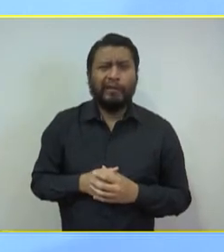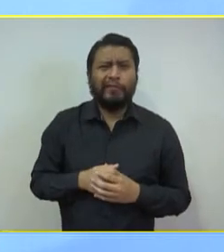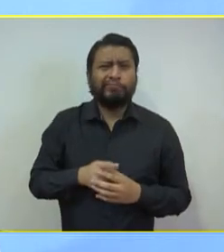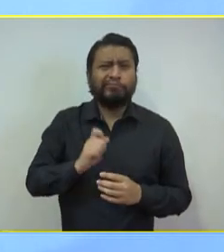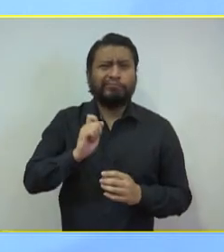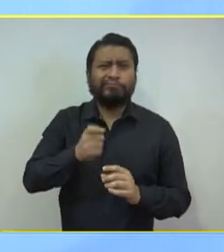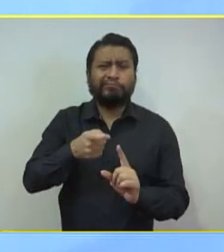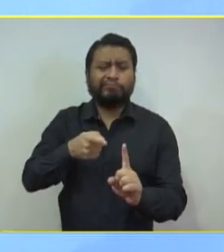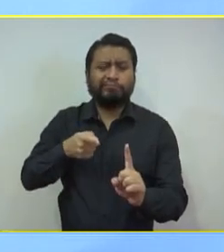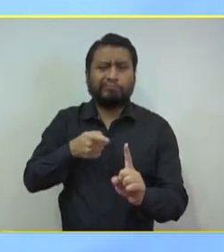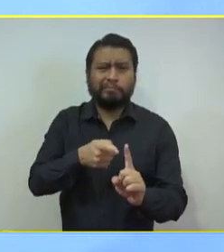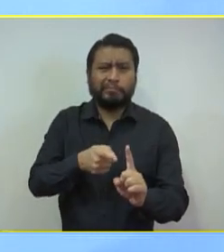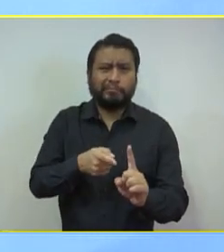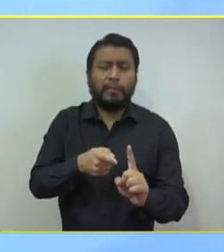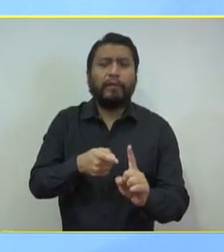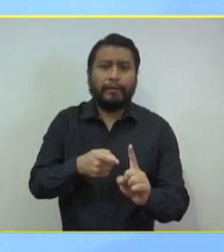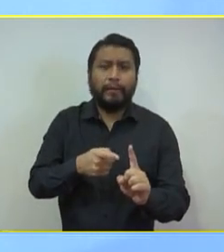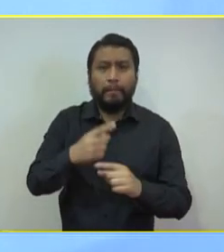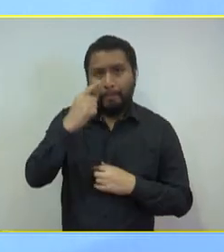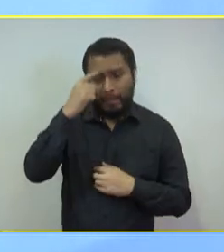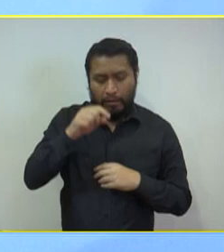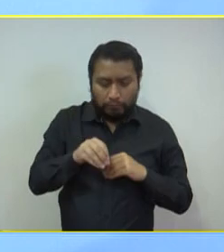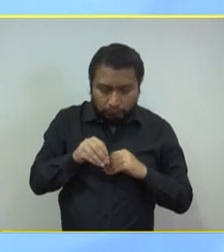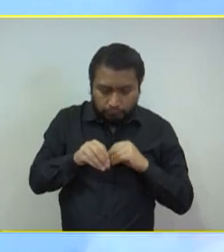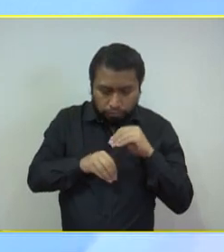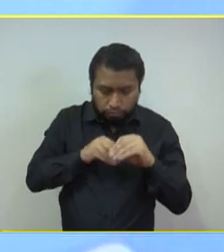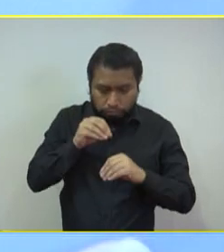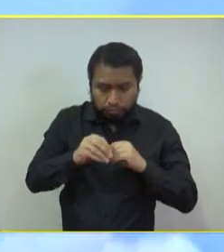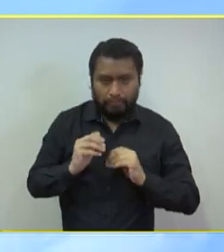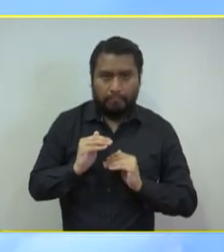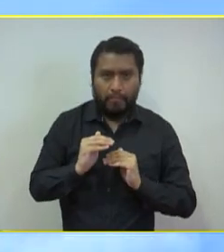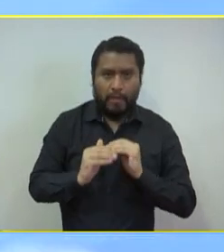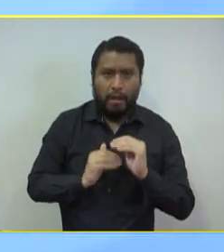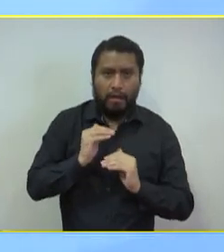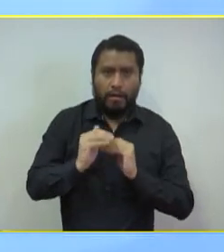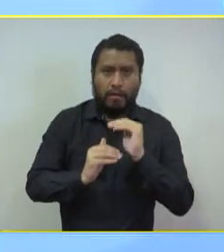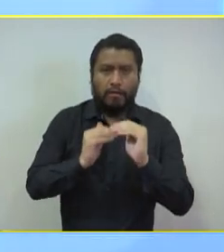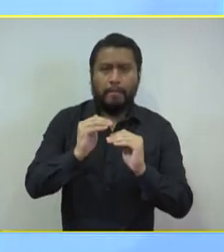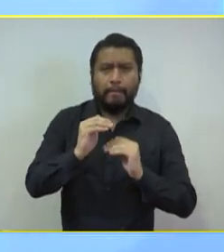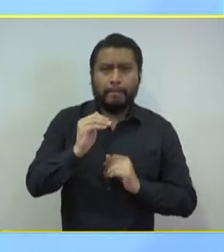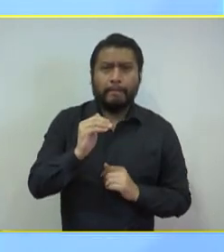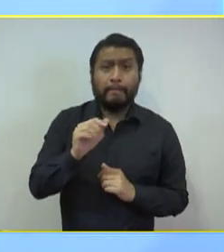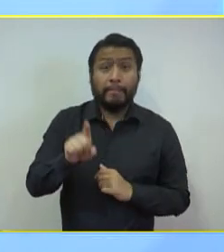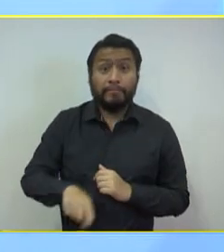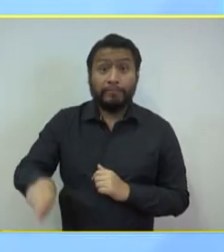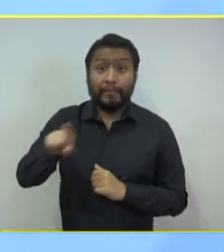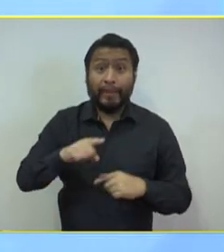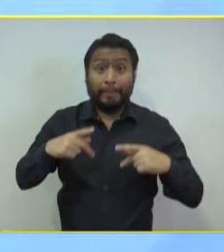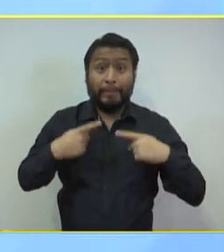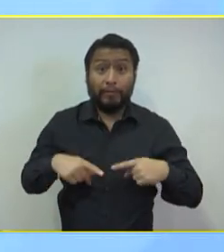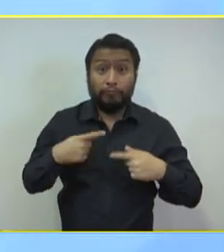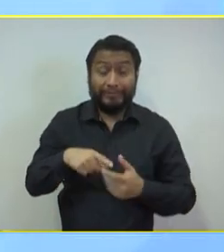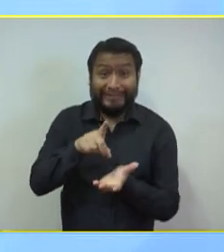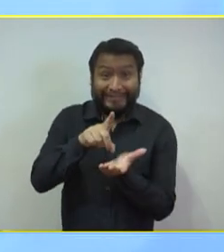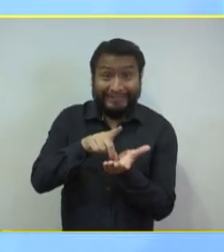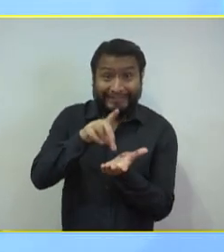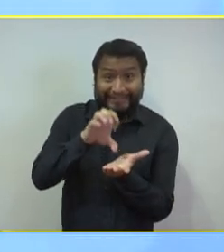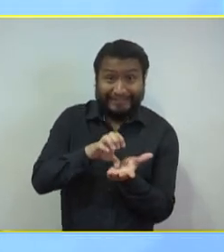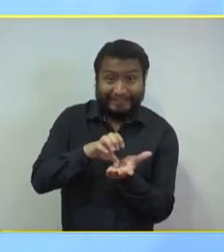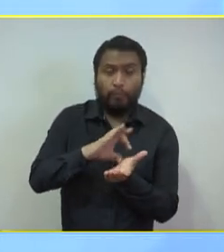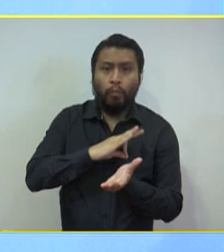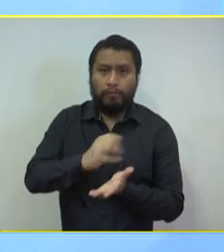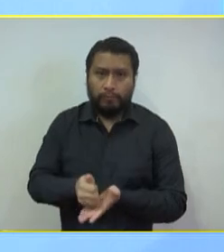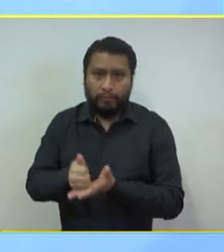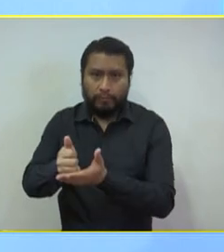desarrollar una serie de objetos que ayuden a la integración de personas con discapacidad a nuestra